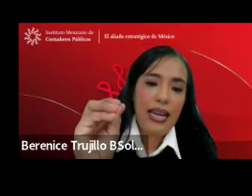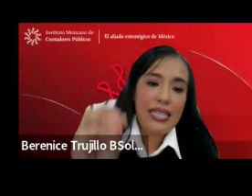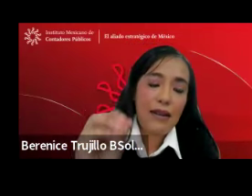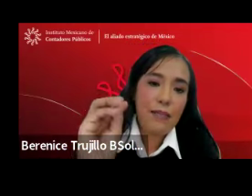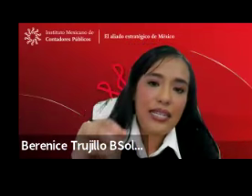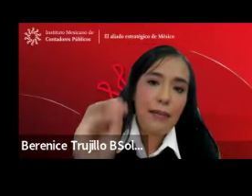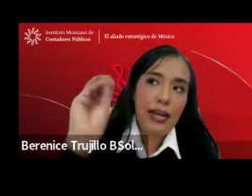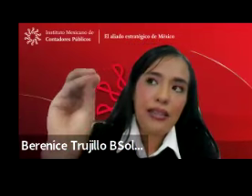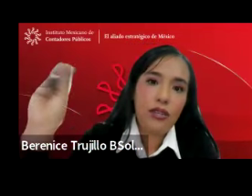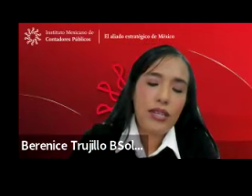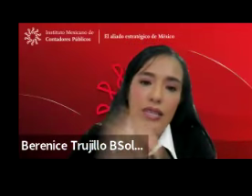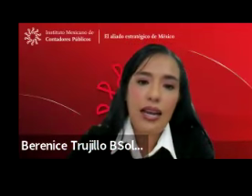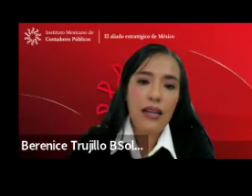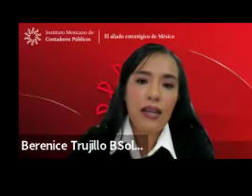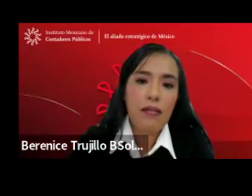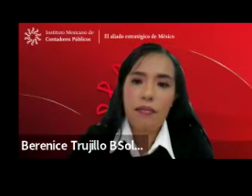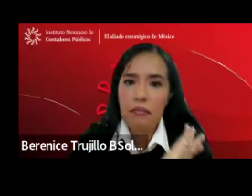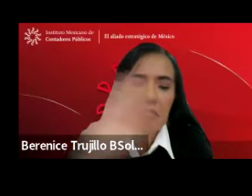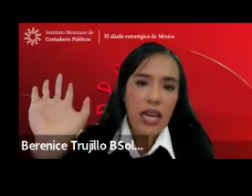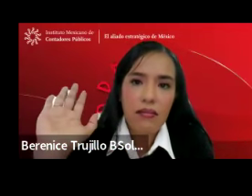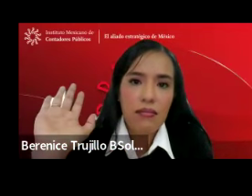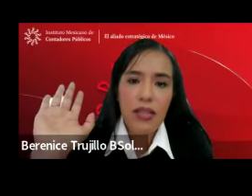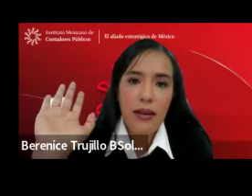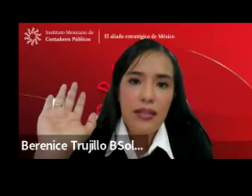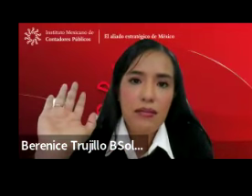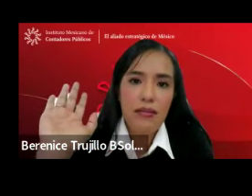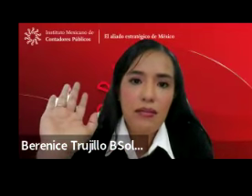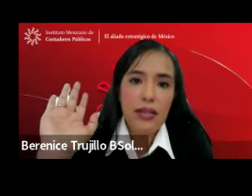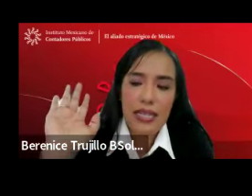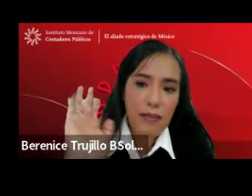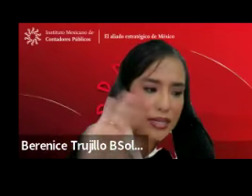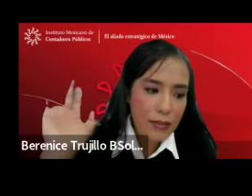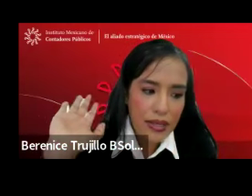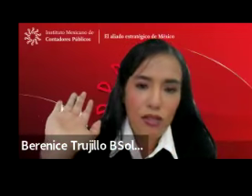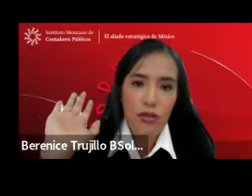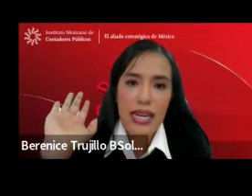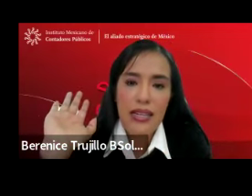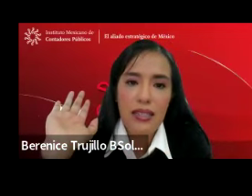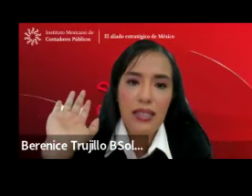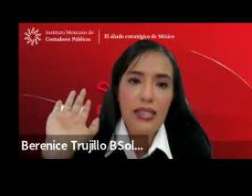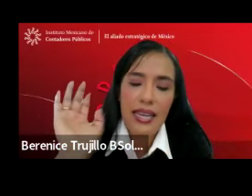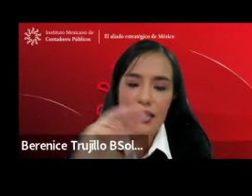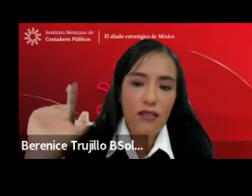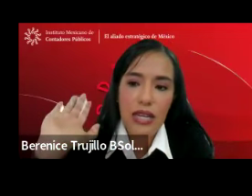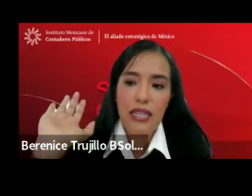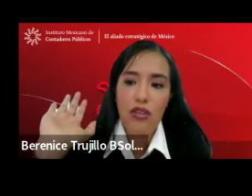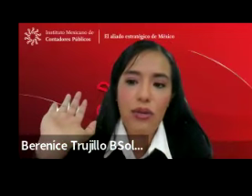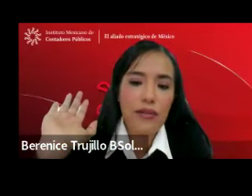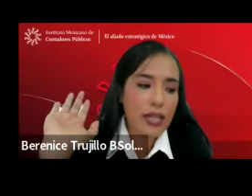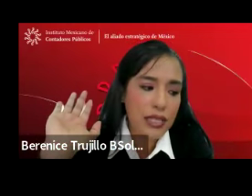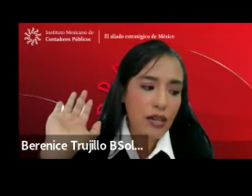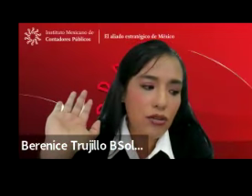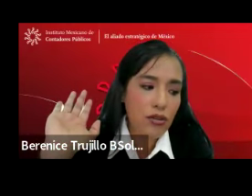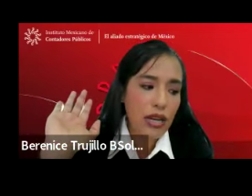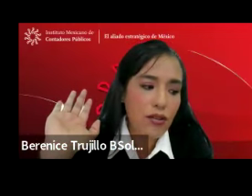cliente es la empresa Patito S.A., ya, está bien, es la empresa Patito S.A., ya identificaste